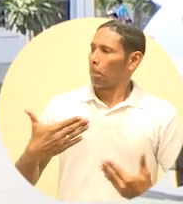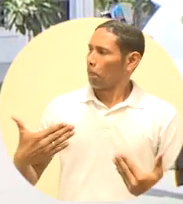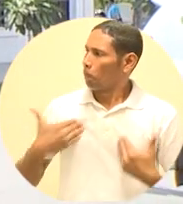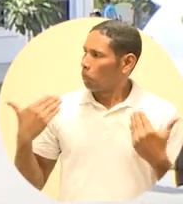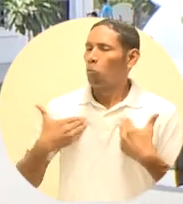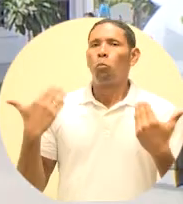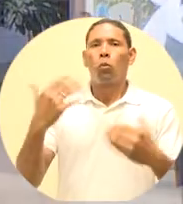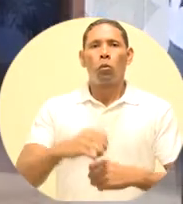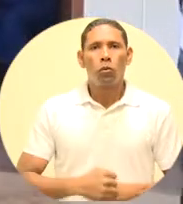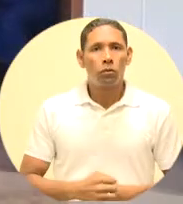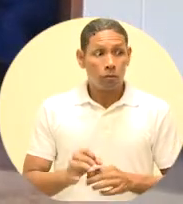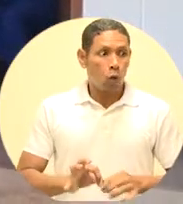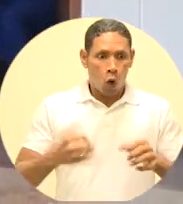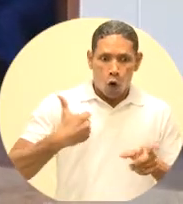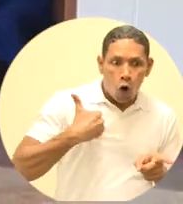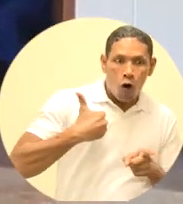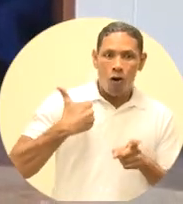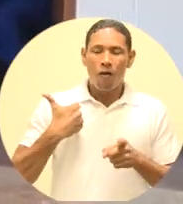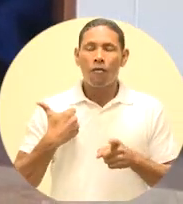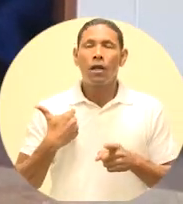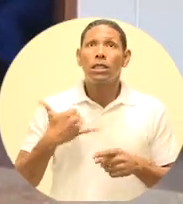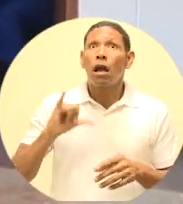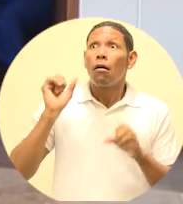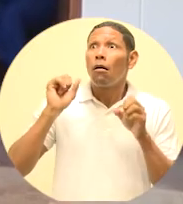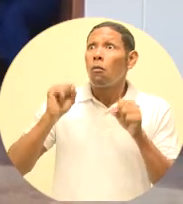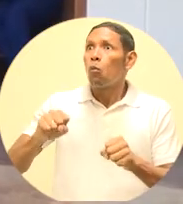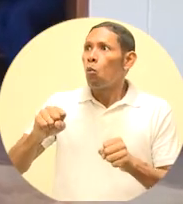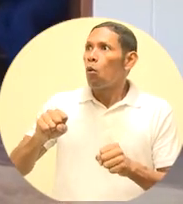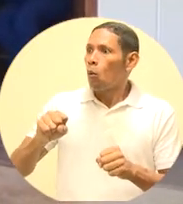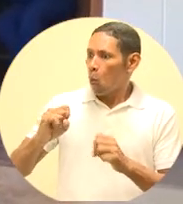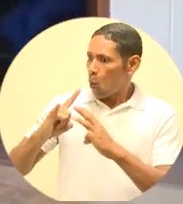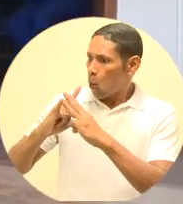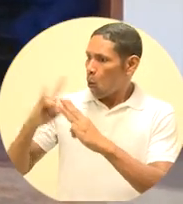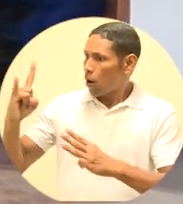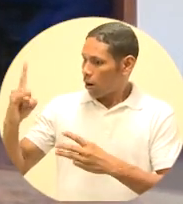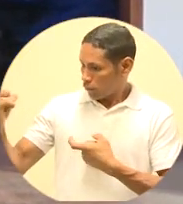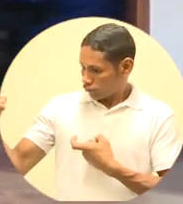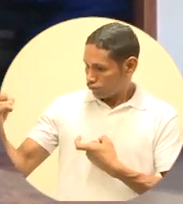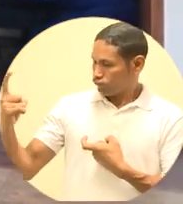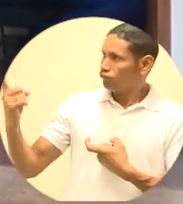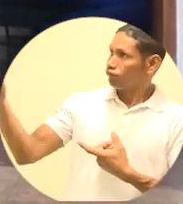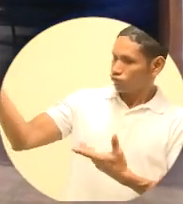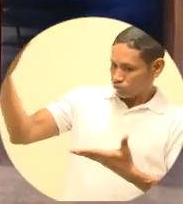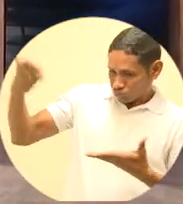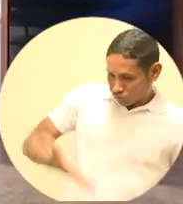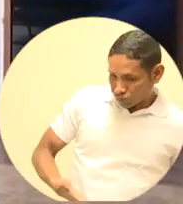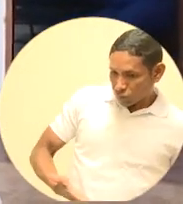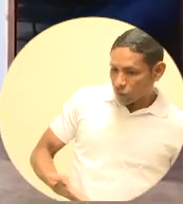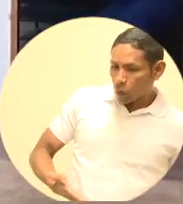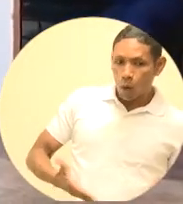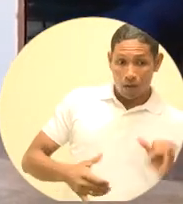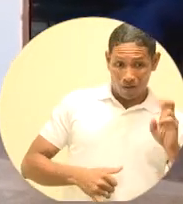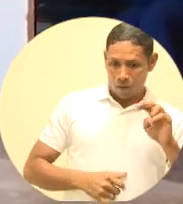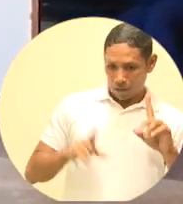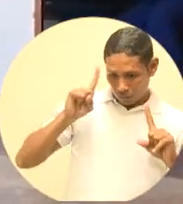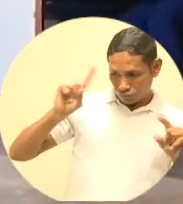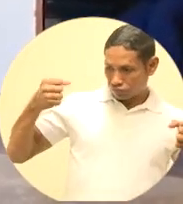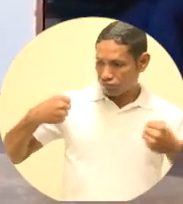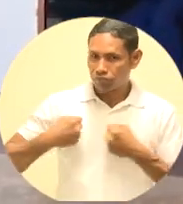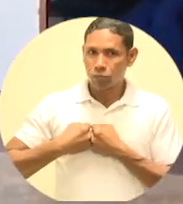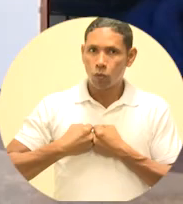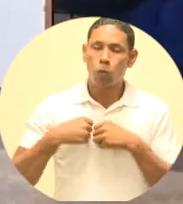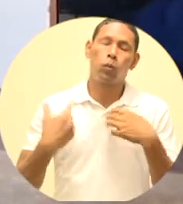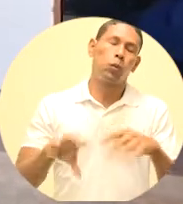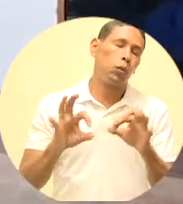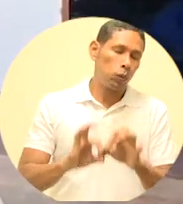nuestros jóvenes, para nuestros adolescentes, lleguen estas propuestas, que llegue la Universidad del Magdalena como hoy lo está haciendo con el